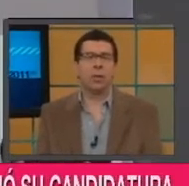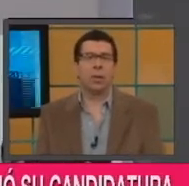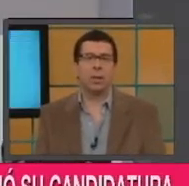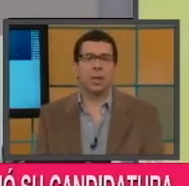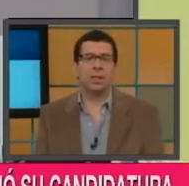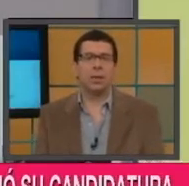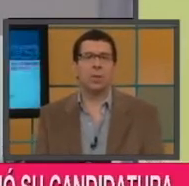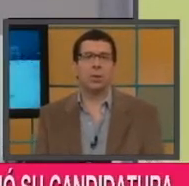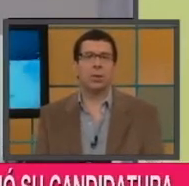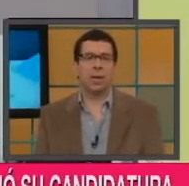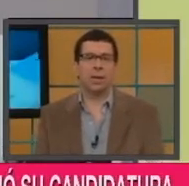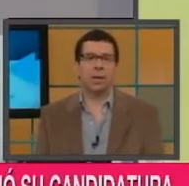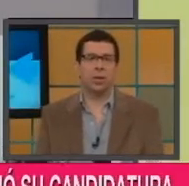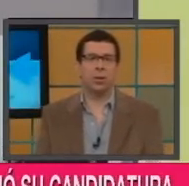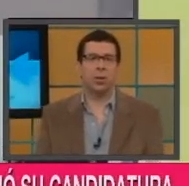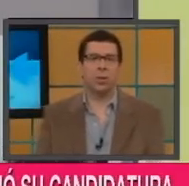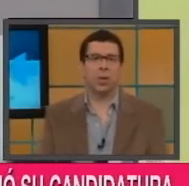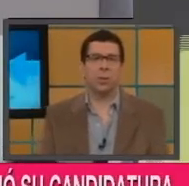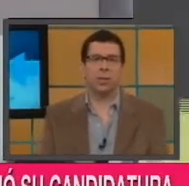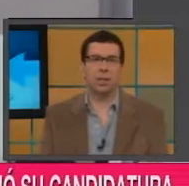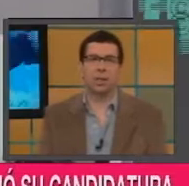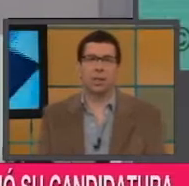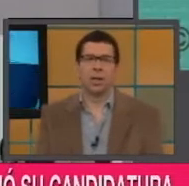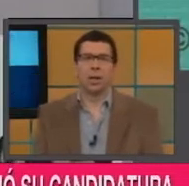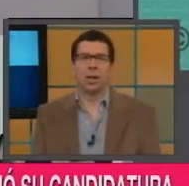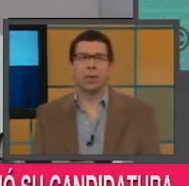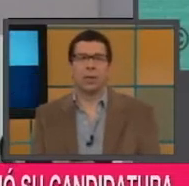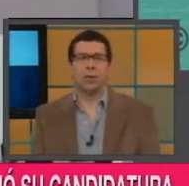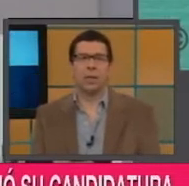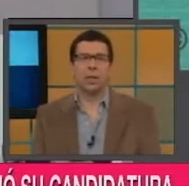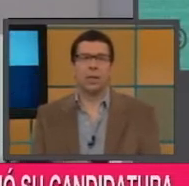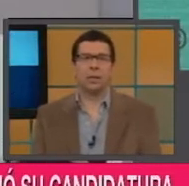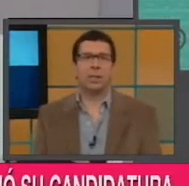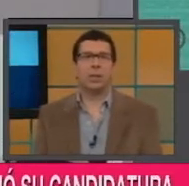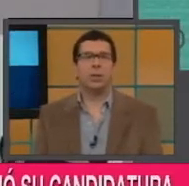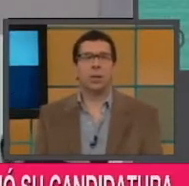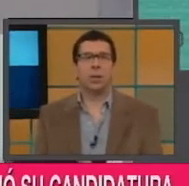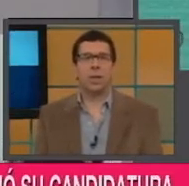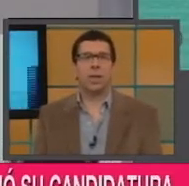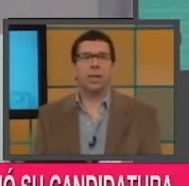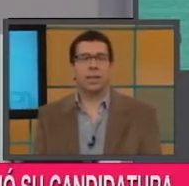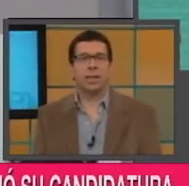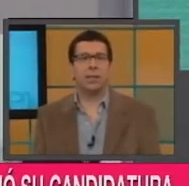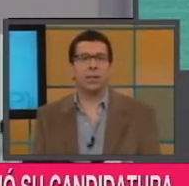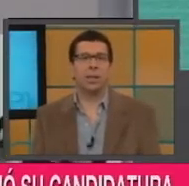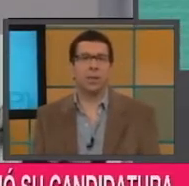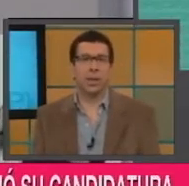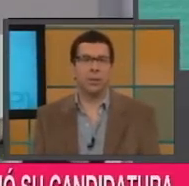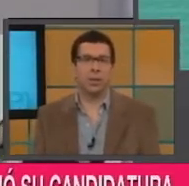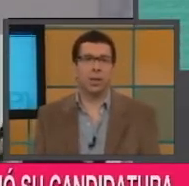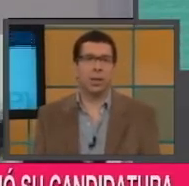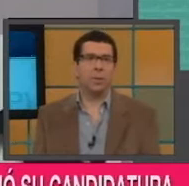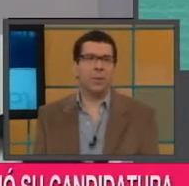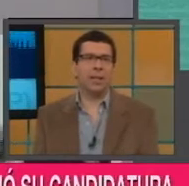anuncio del lanzamiento para la reelección de la presidenta Cristina Fernández de Kirchner dentro de la alianza que es el Frente para